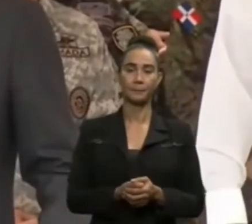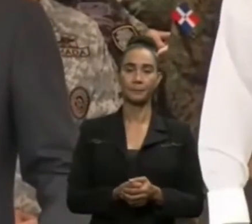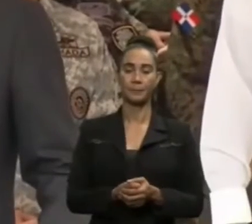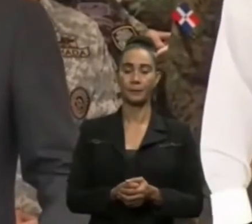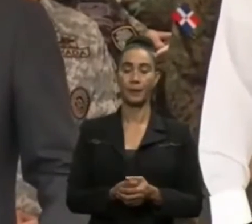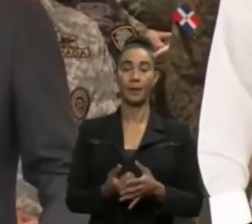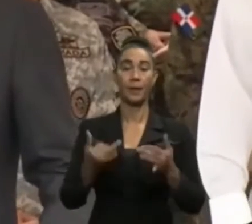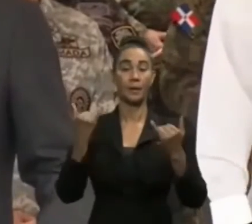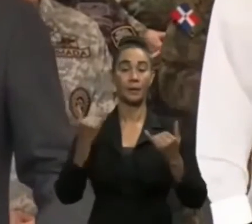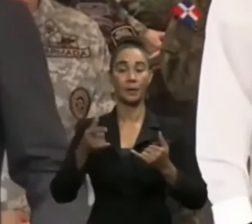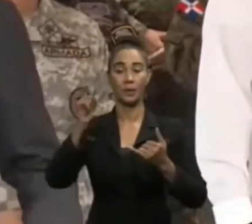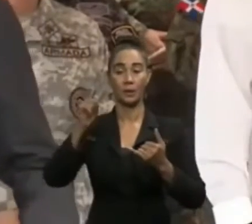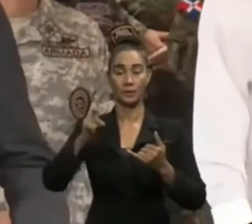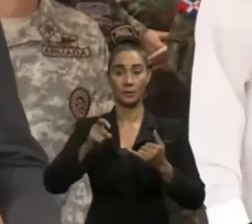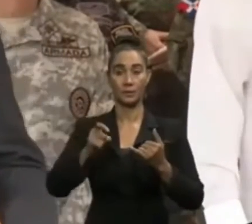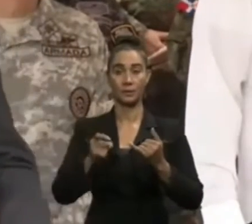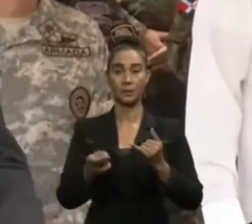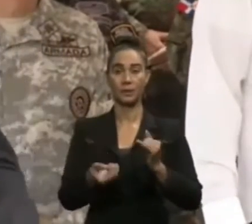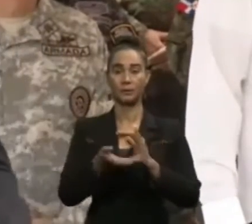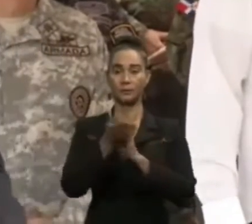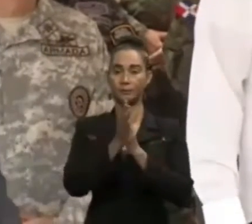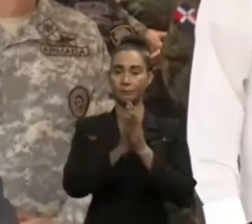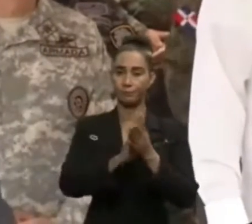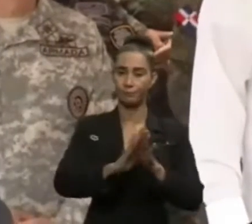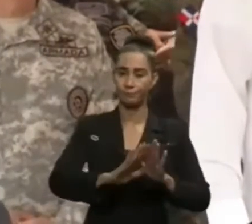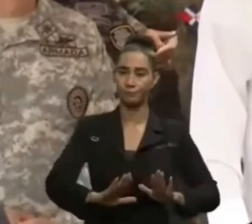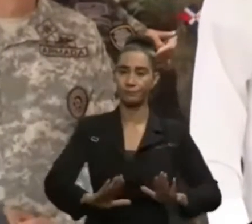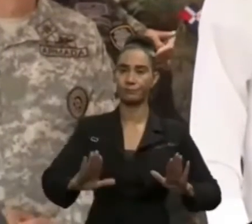y que se necesita tranquilidad